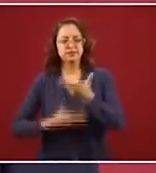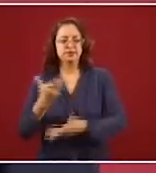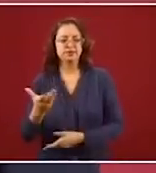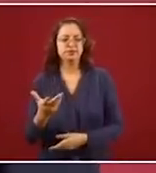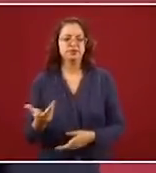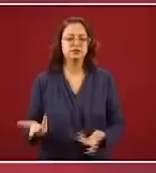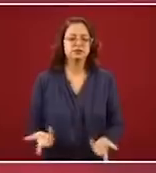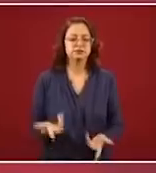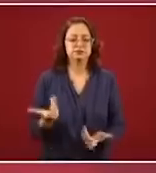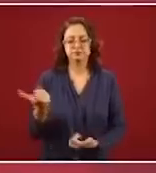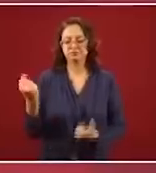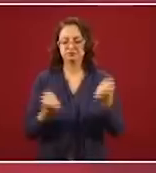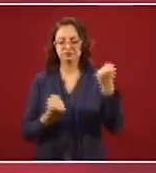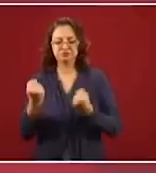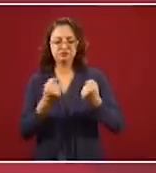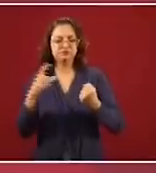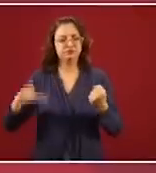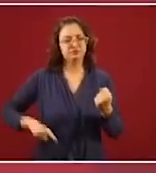del gobierno